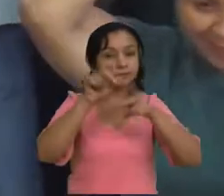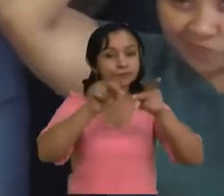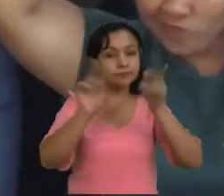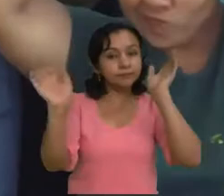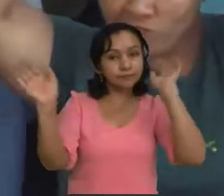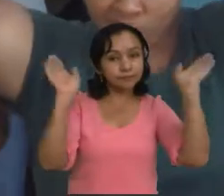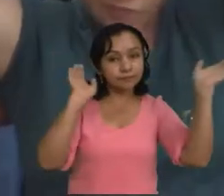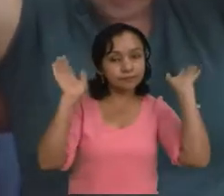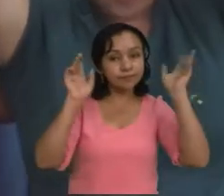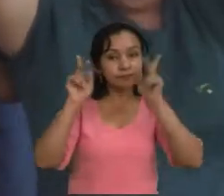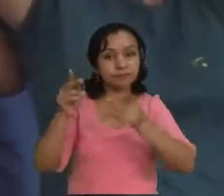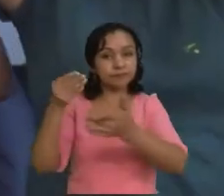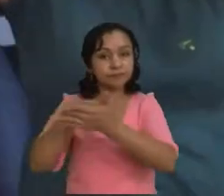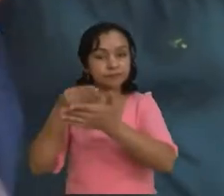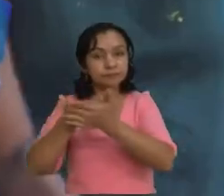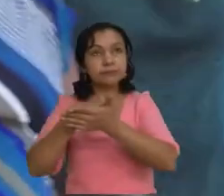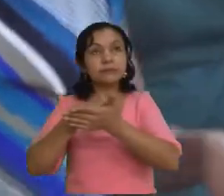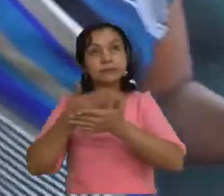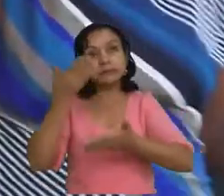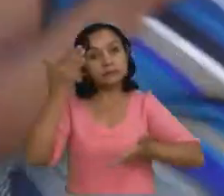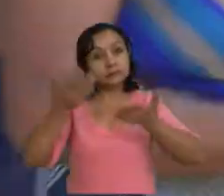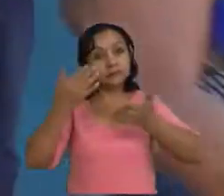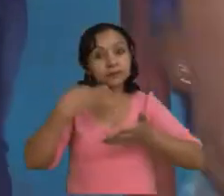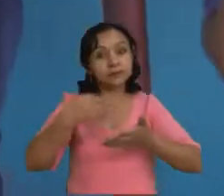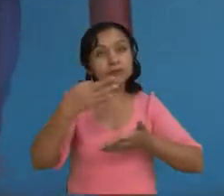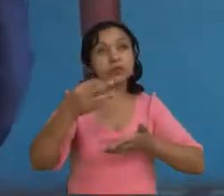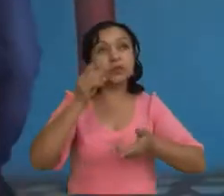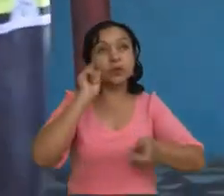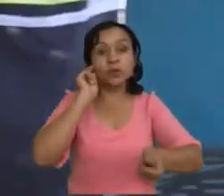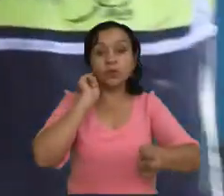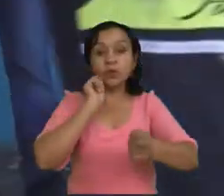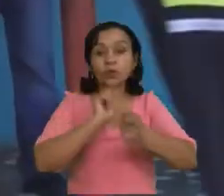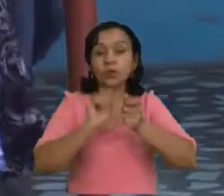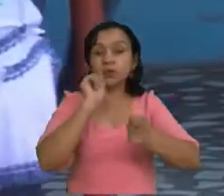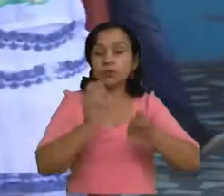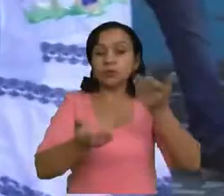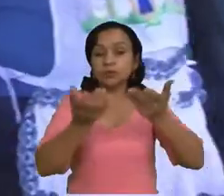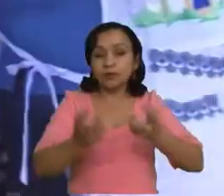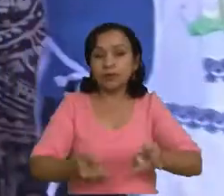de los mercados ante posibles conatos y eventualidades que pongan en peligro la vida.